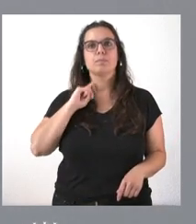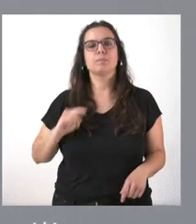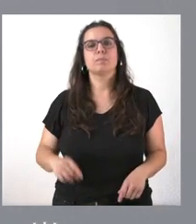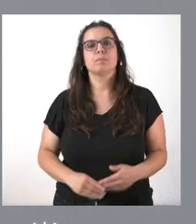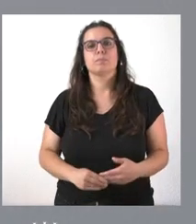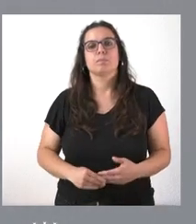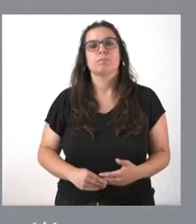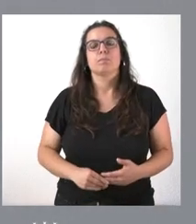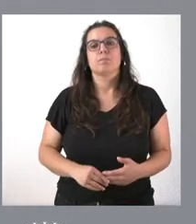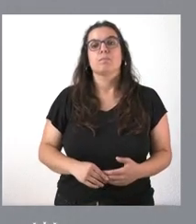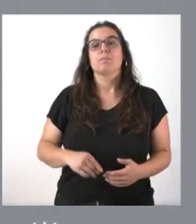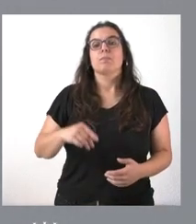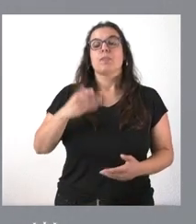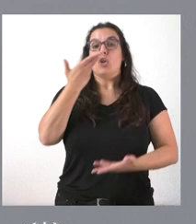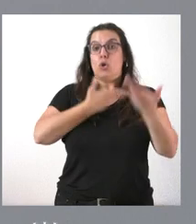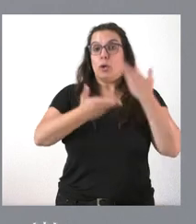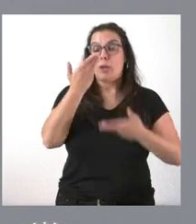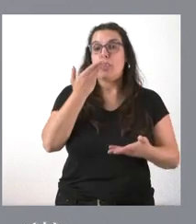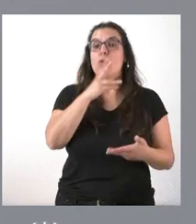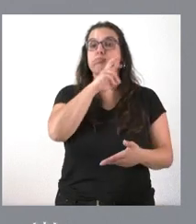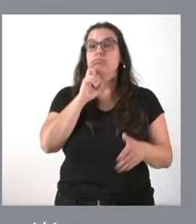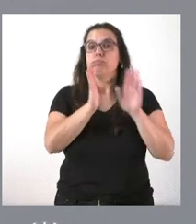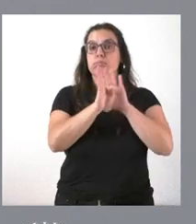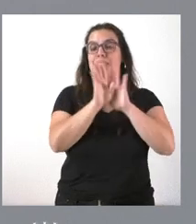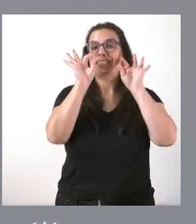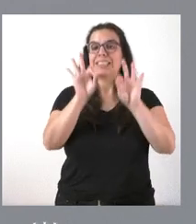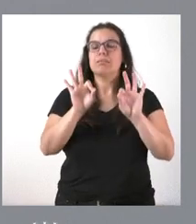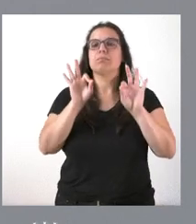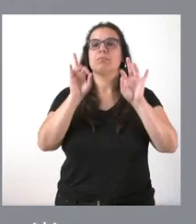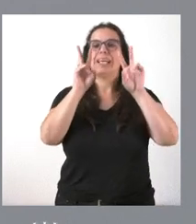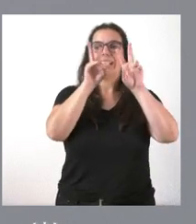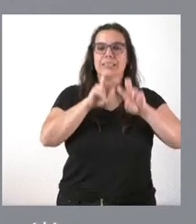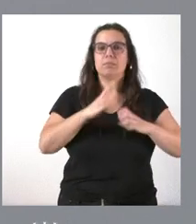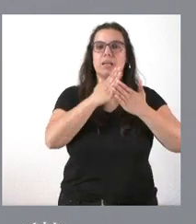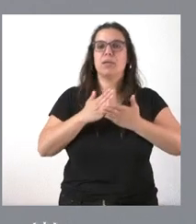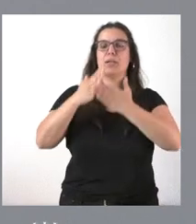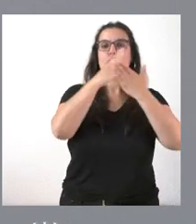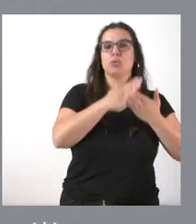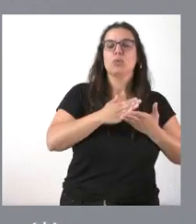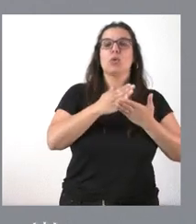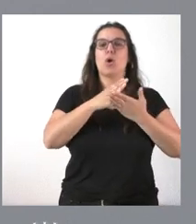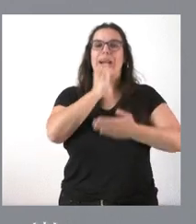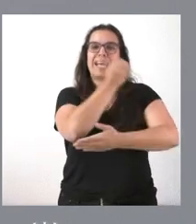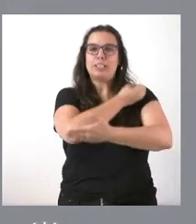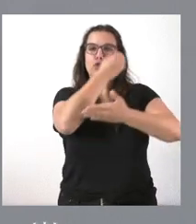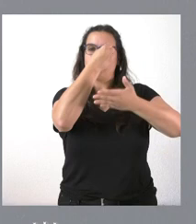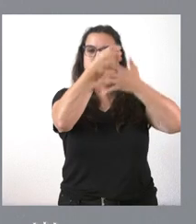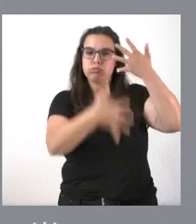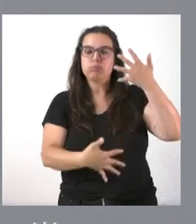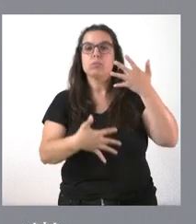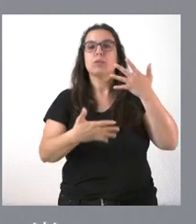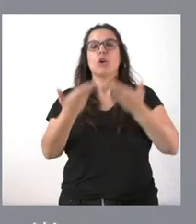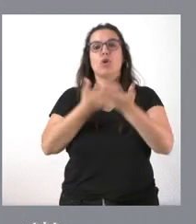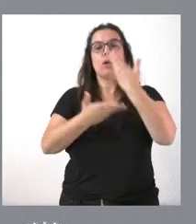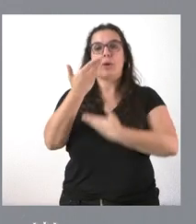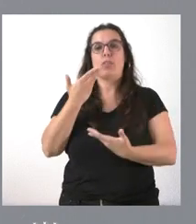y se mantiene la colaboración en el ámbito del estudio y registro de malformaciones congénitas en colaboración con la asociación